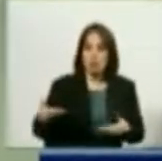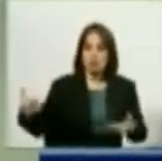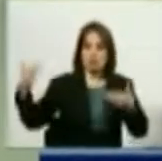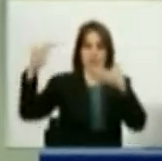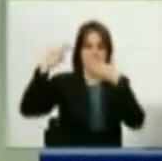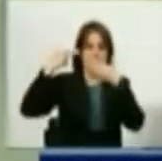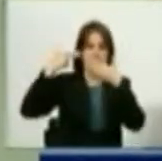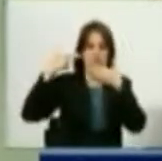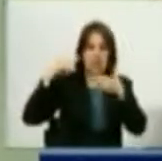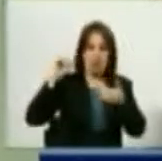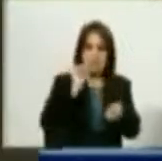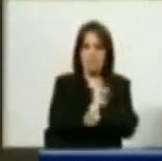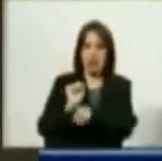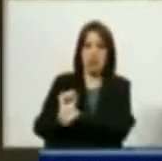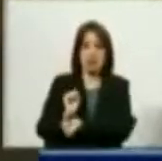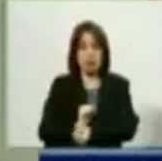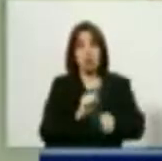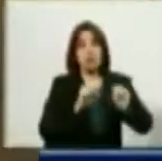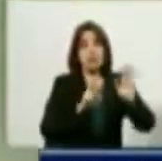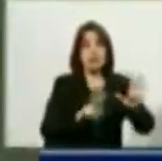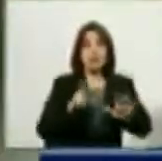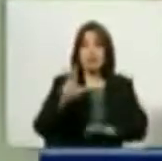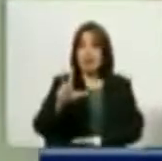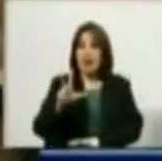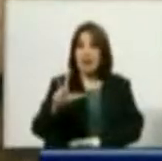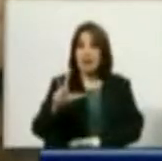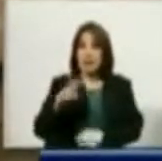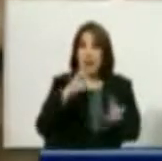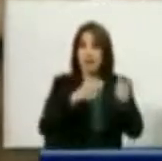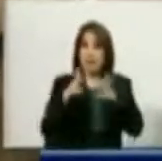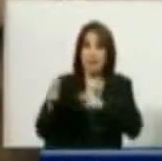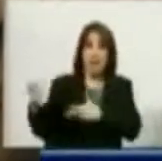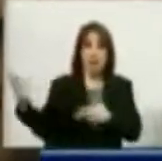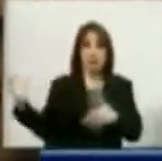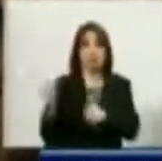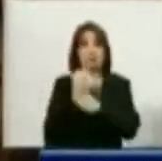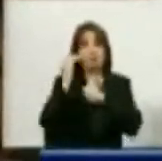incautó setenta y tres armas de fuego a nivel nacional en noviembre